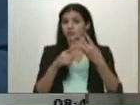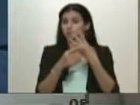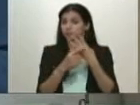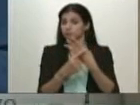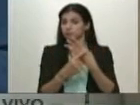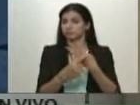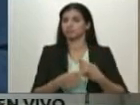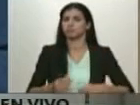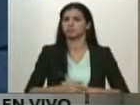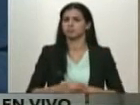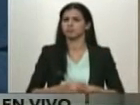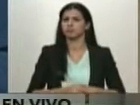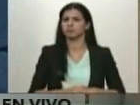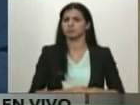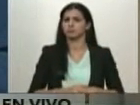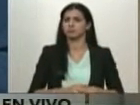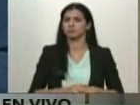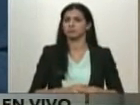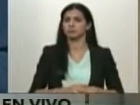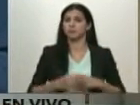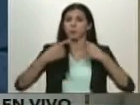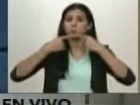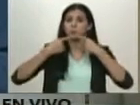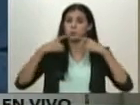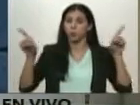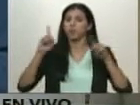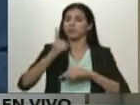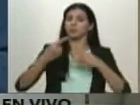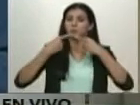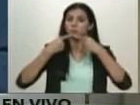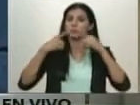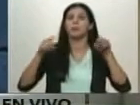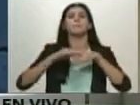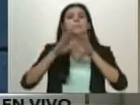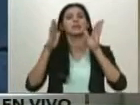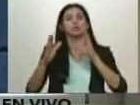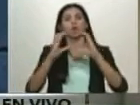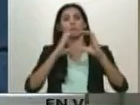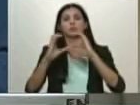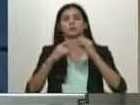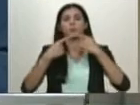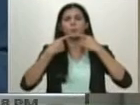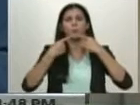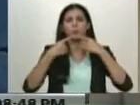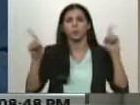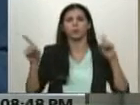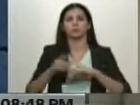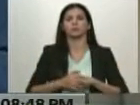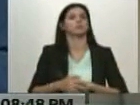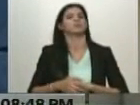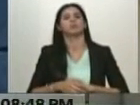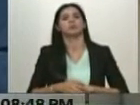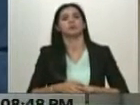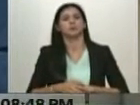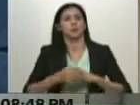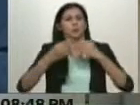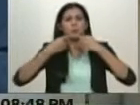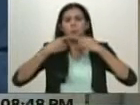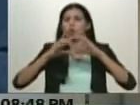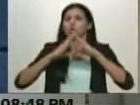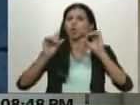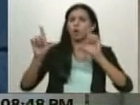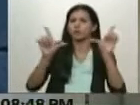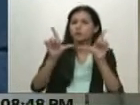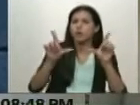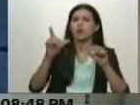deben activar y dar a conocer, ministro Luis José Marcano, dar a conocer ampliamente a través de todos los medios de comunicación